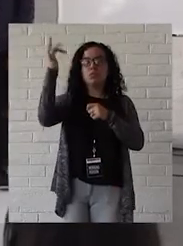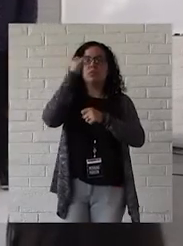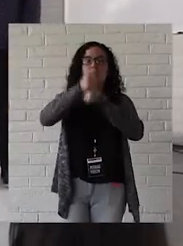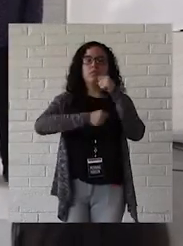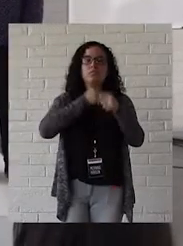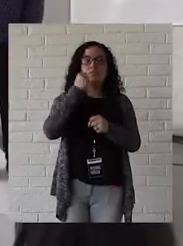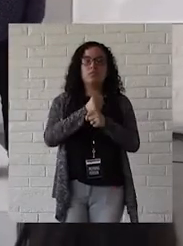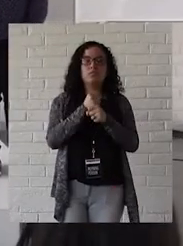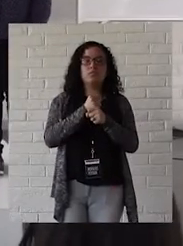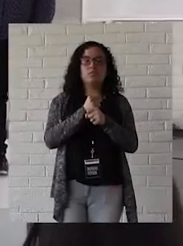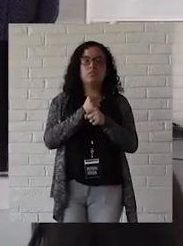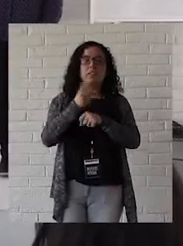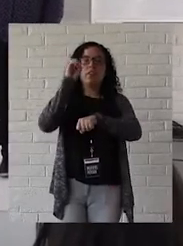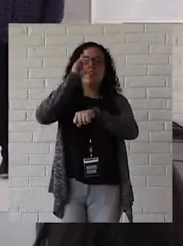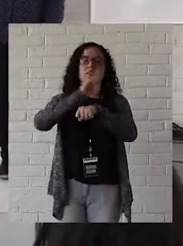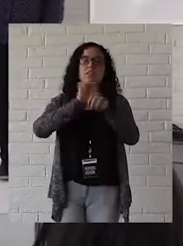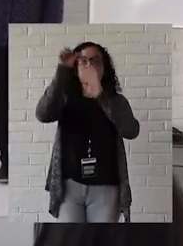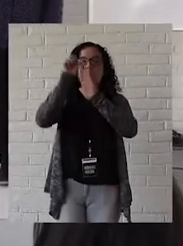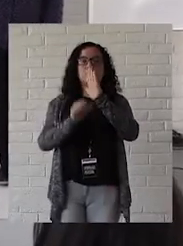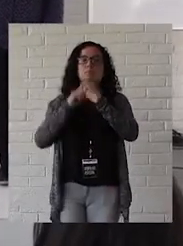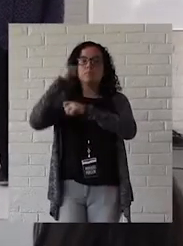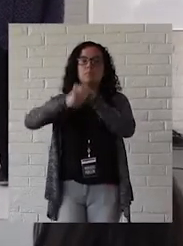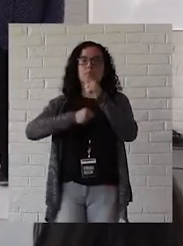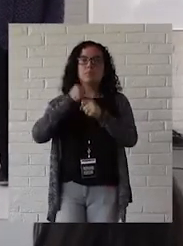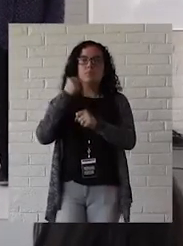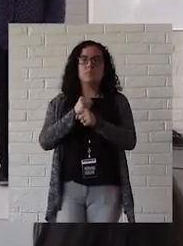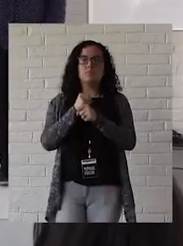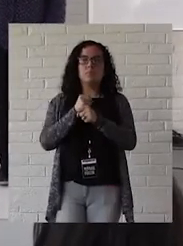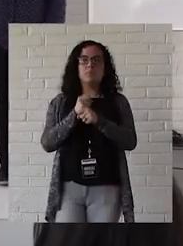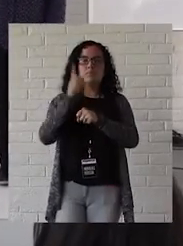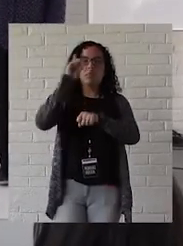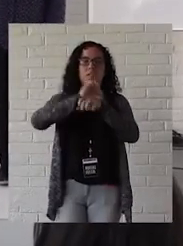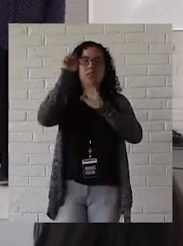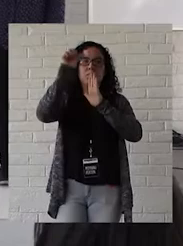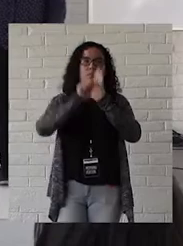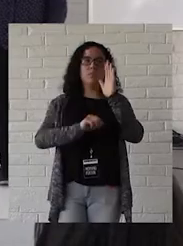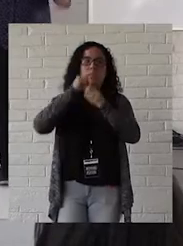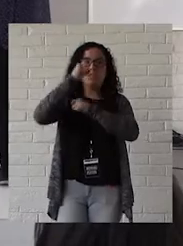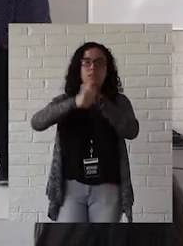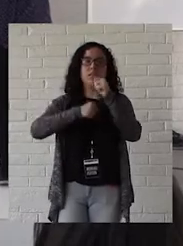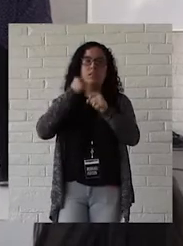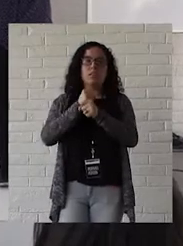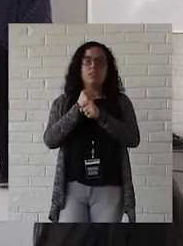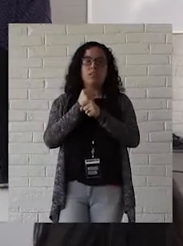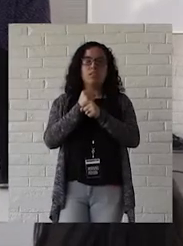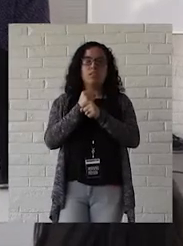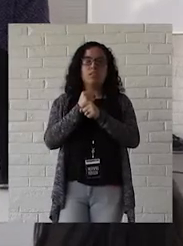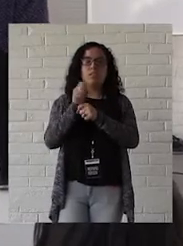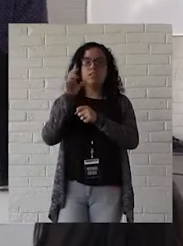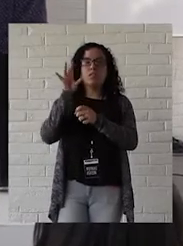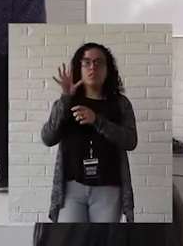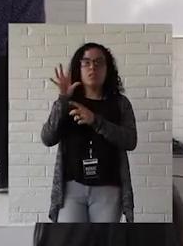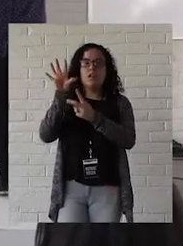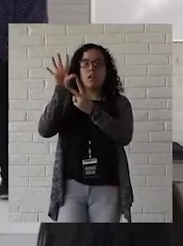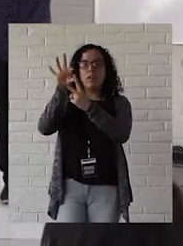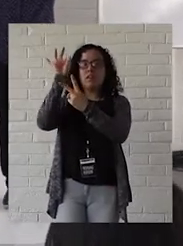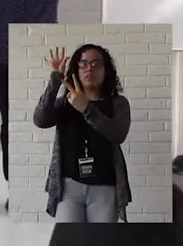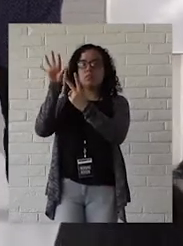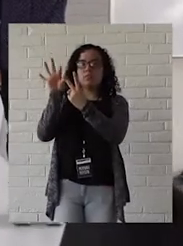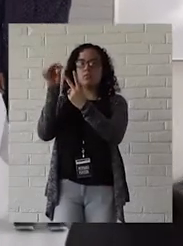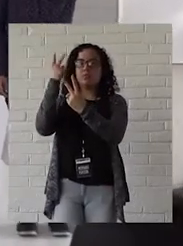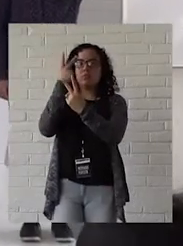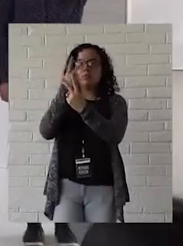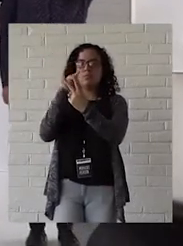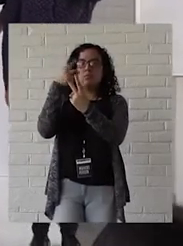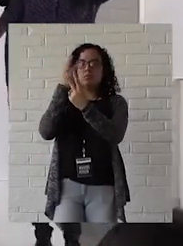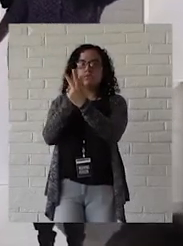Okay. Tienes el día, el mes y el año. Del día, del mes y el año, quiero que agarres dos números y ten un número de